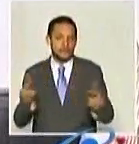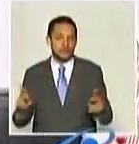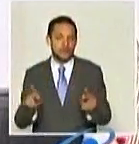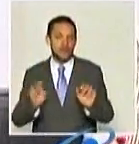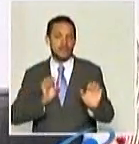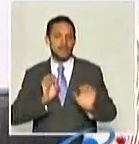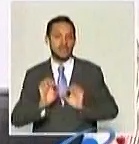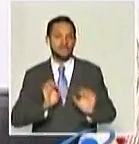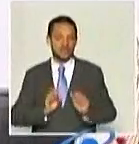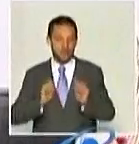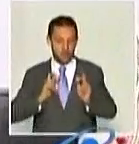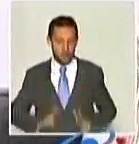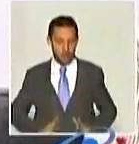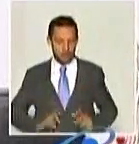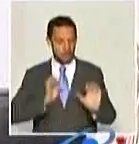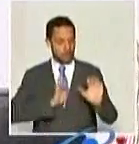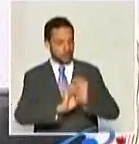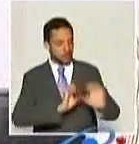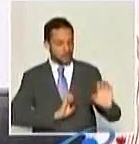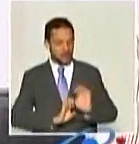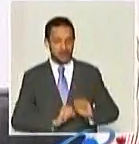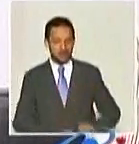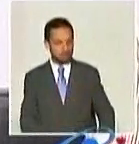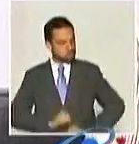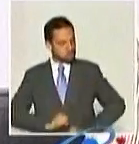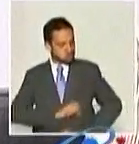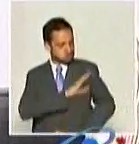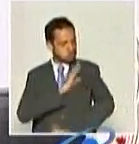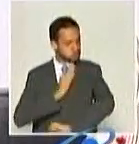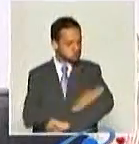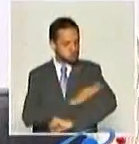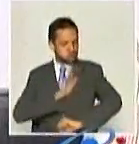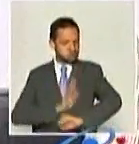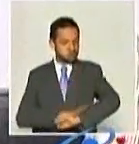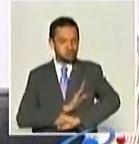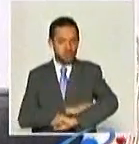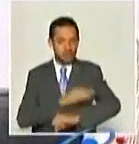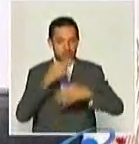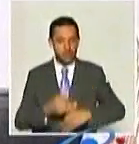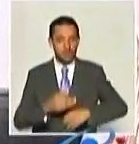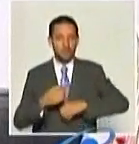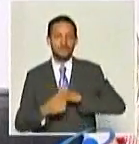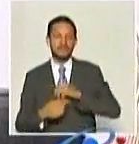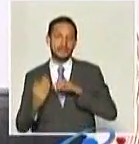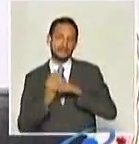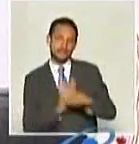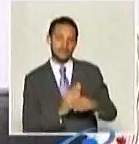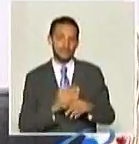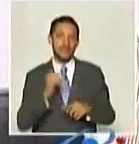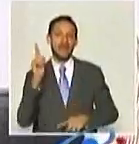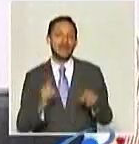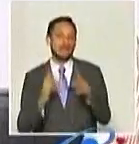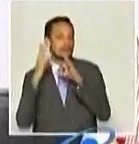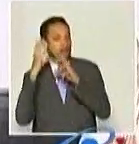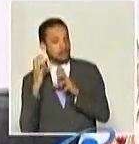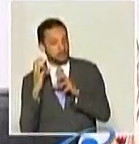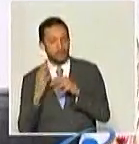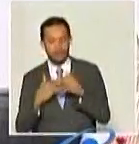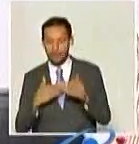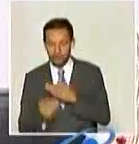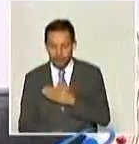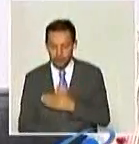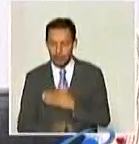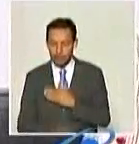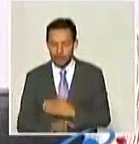defensa antioxidante y se combata el estrés oxidativo, que es lo que lleva a la enfermedad crónica, que es lo que